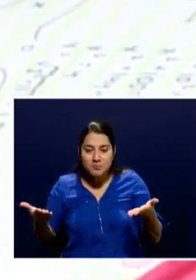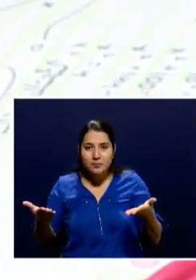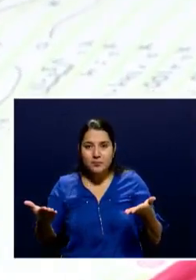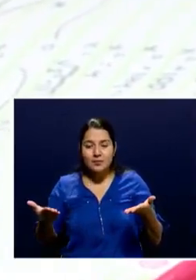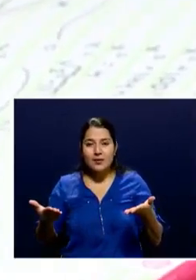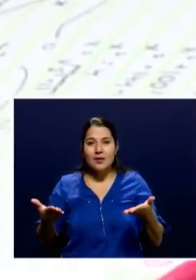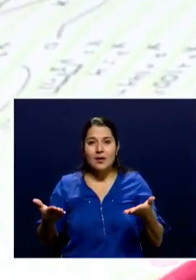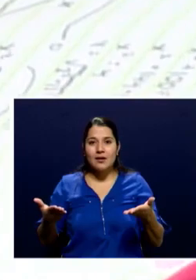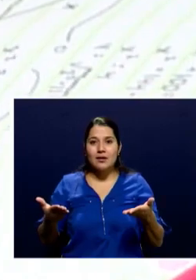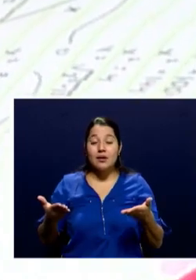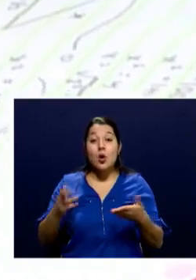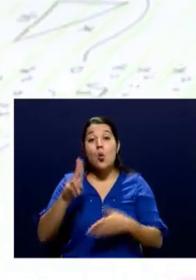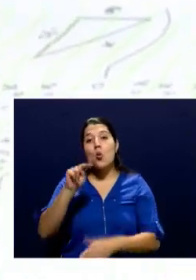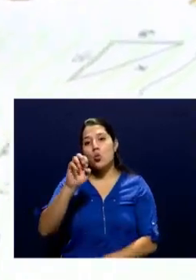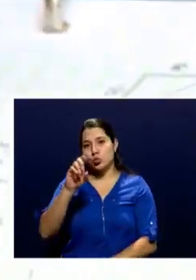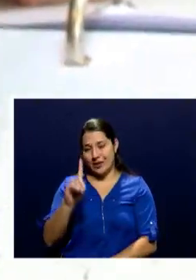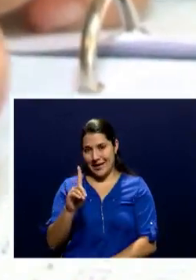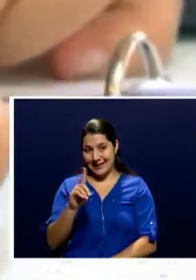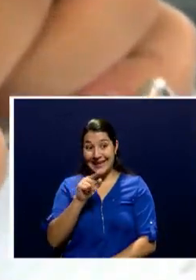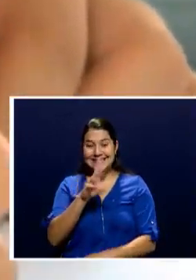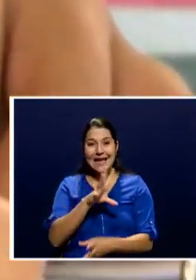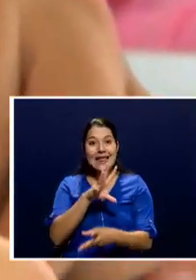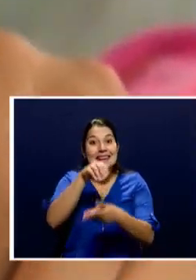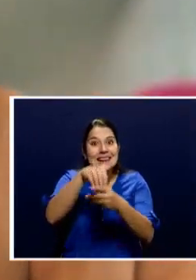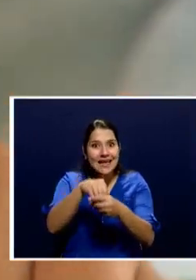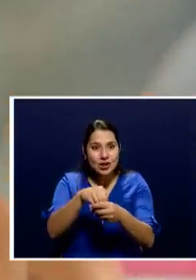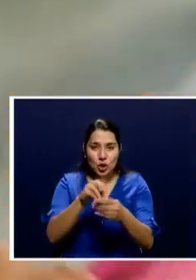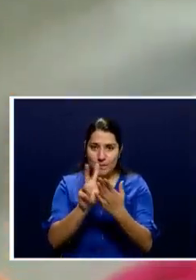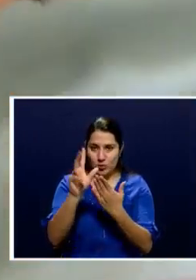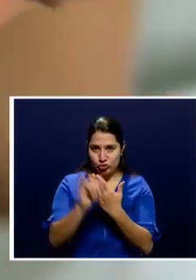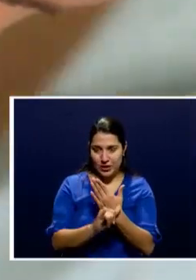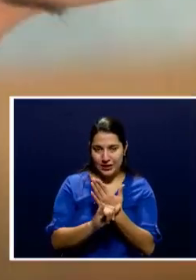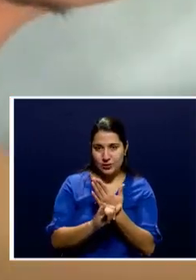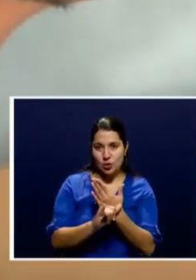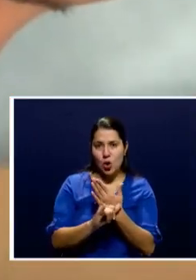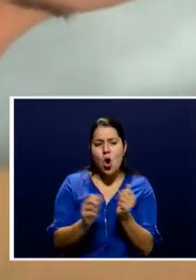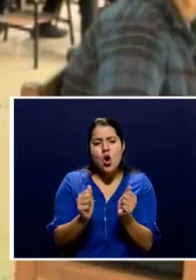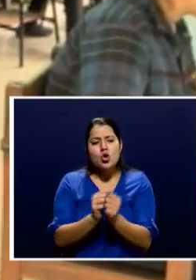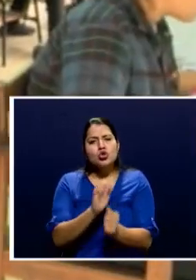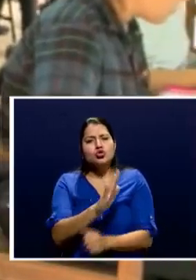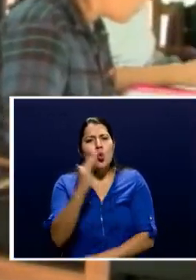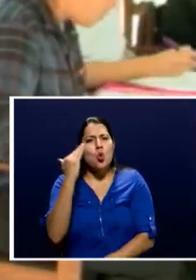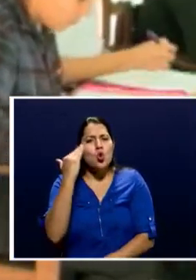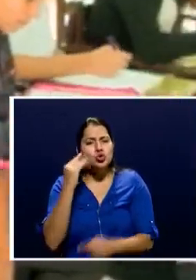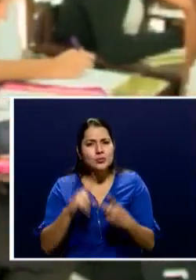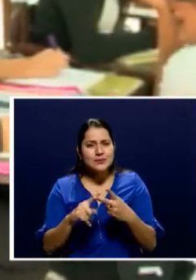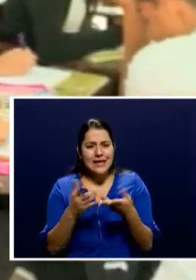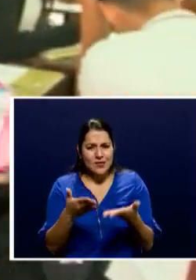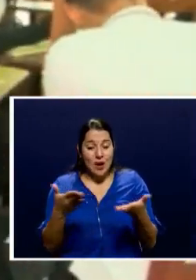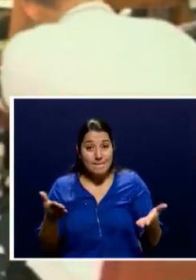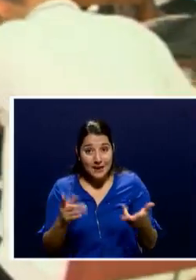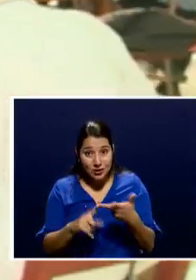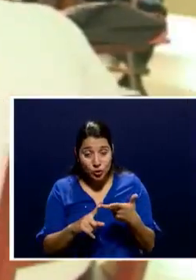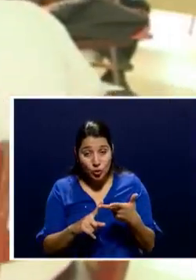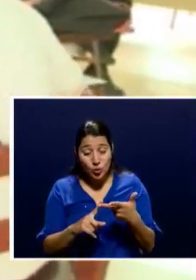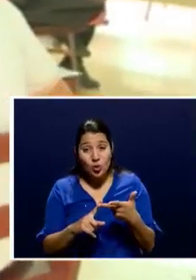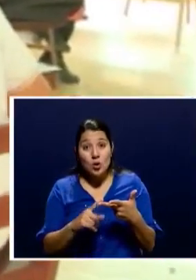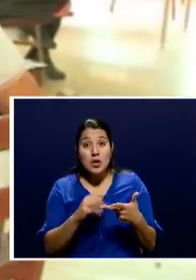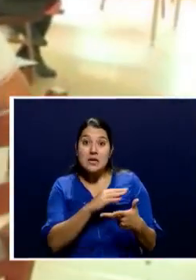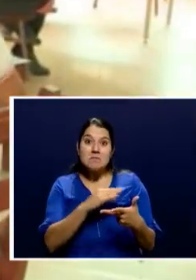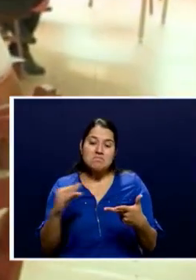educativos, la UNED será parte de esta iniciativa con su conocimiento, herramientas y recursos educativos en